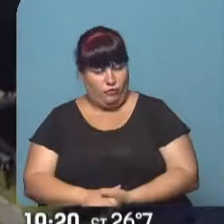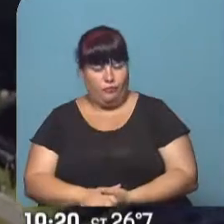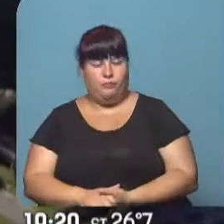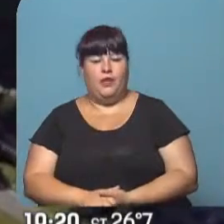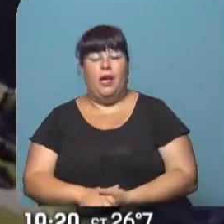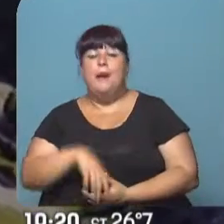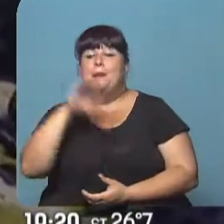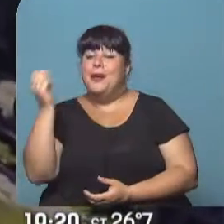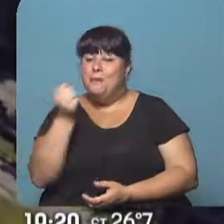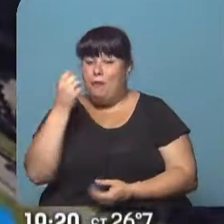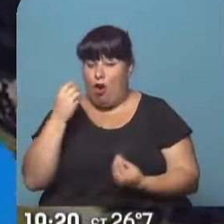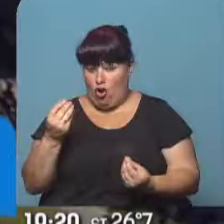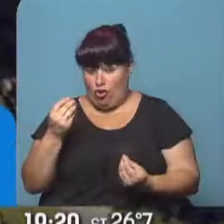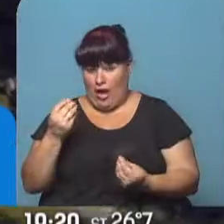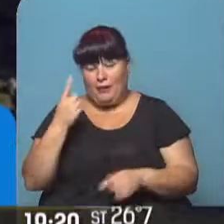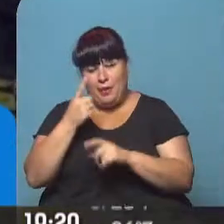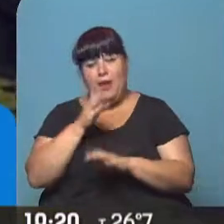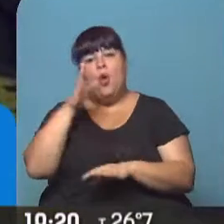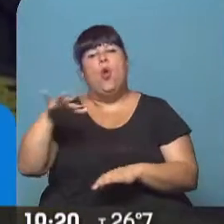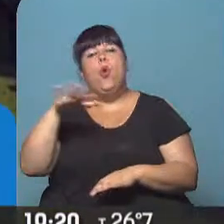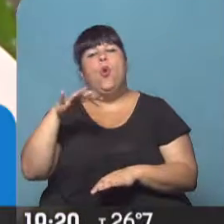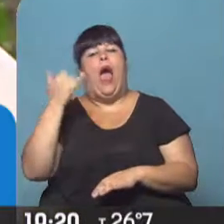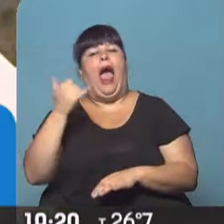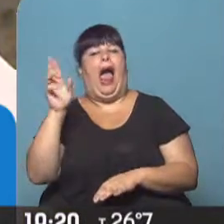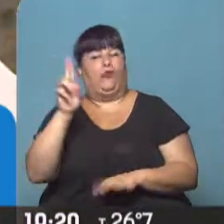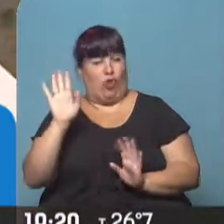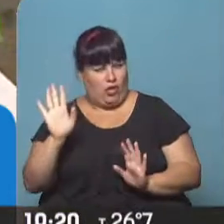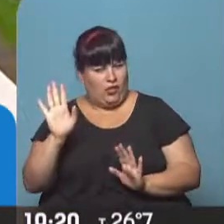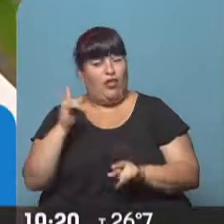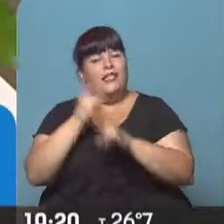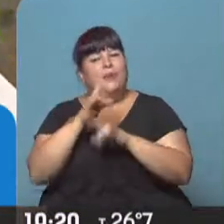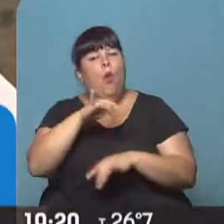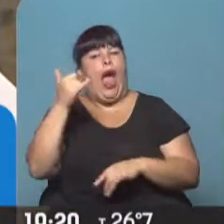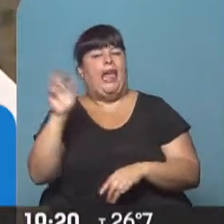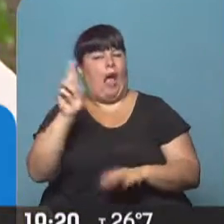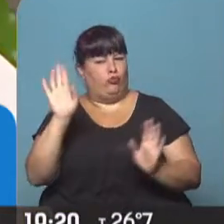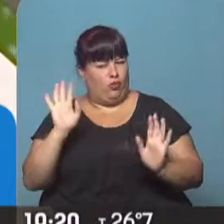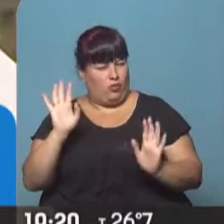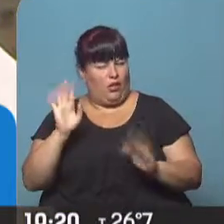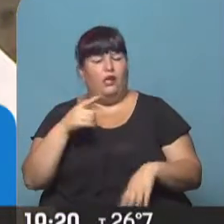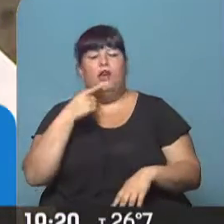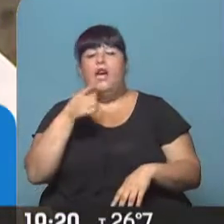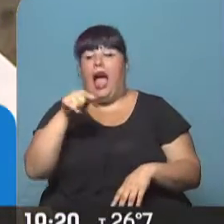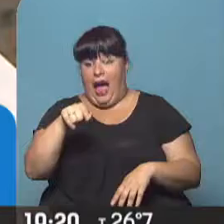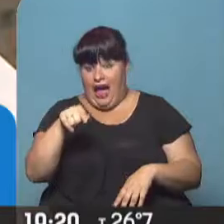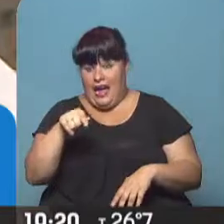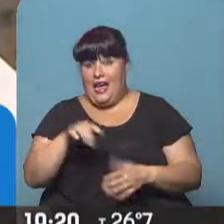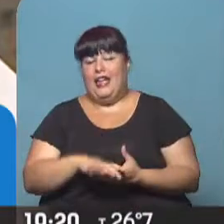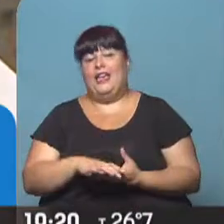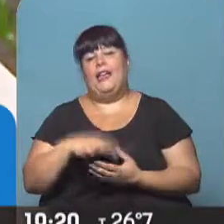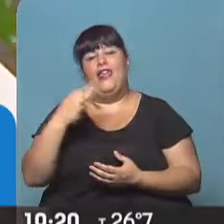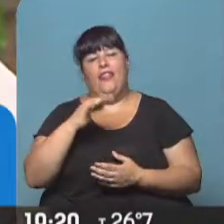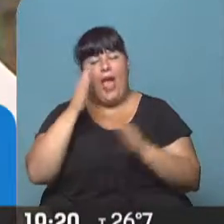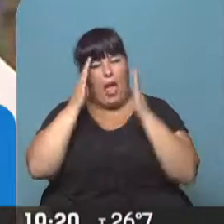Lo más importante es recurrir a lugares habilitados. Siempre tenés que ir a un lugar habilitado. Y en eso es donde hay que